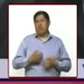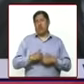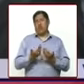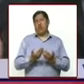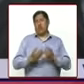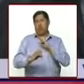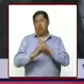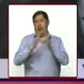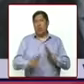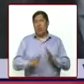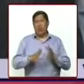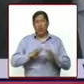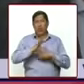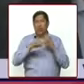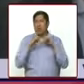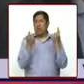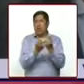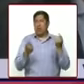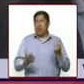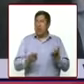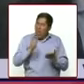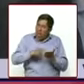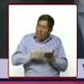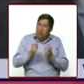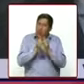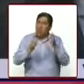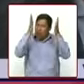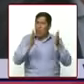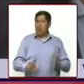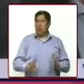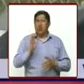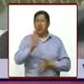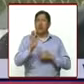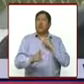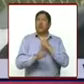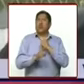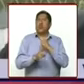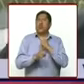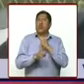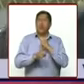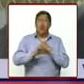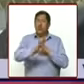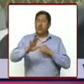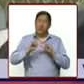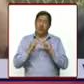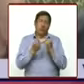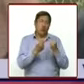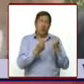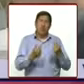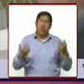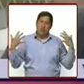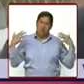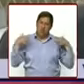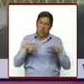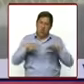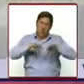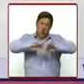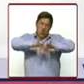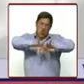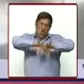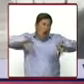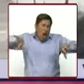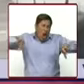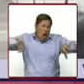transporte pesado, el interdepartamental. Esos compañeros, conjuntamente con sus dirigentes de todos los sindicatos, van a ingresar necesariamente a estos lugares de